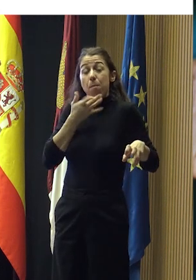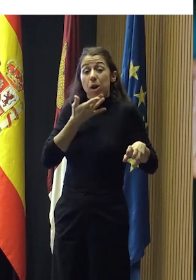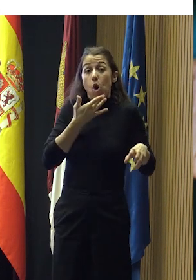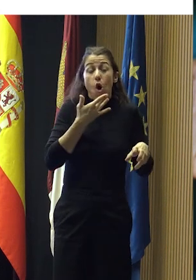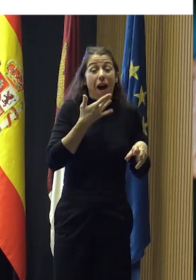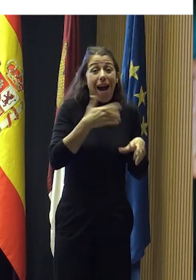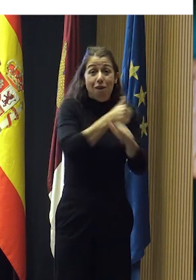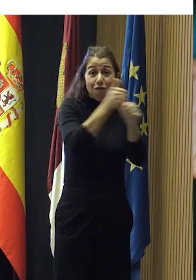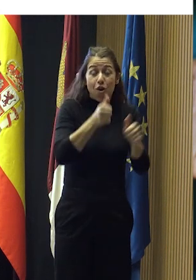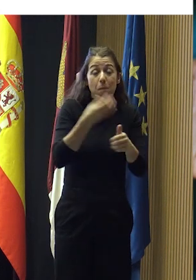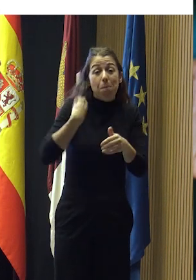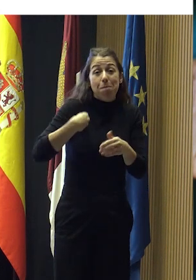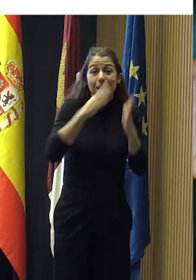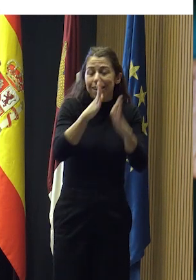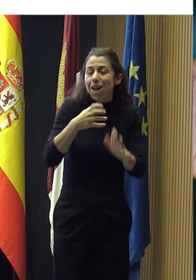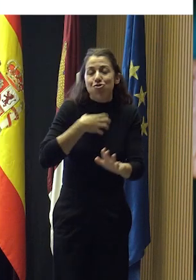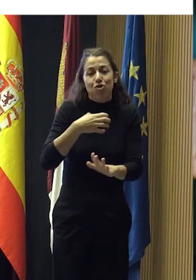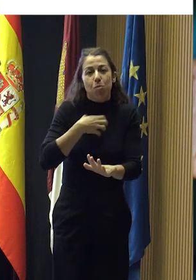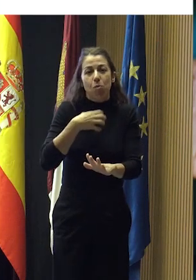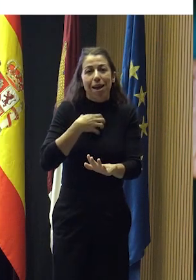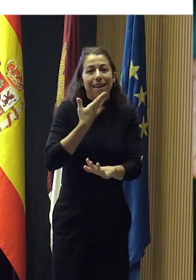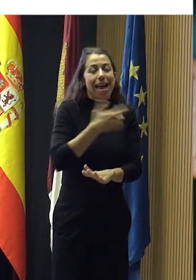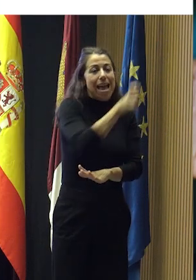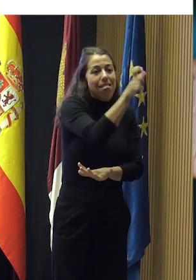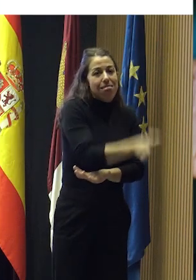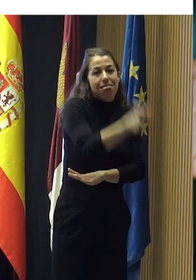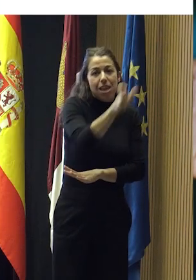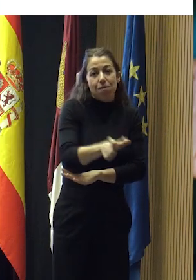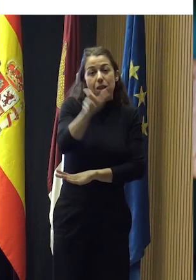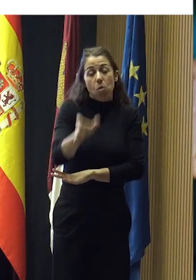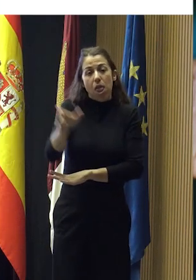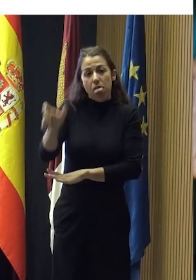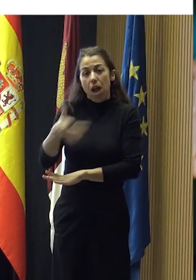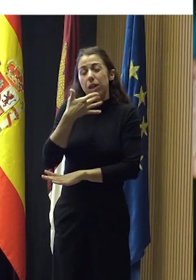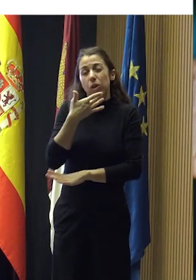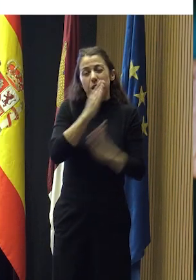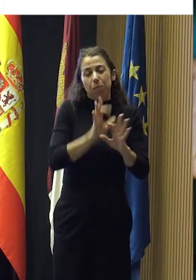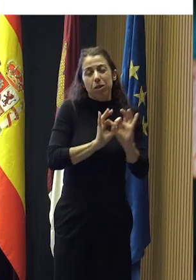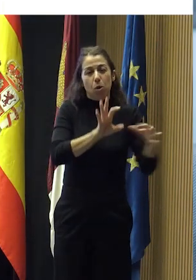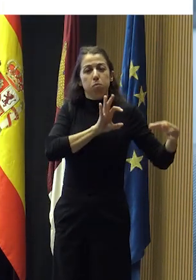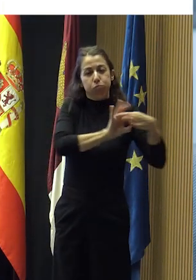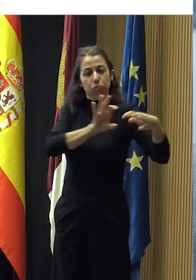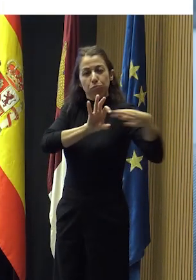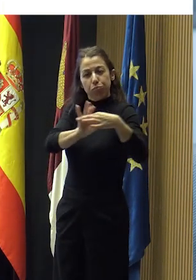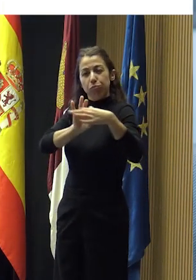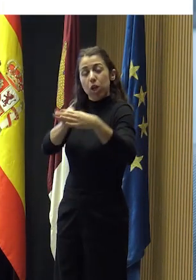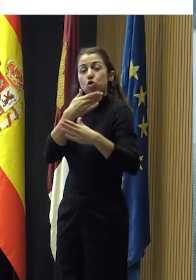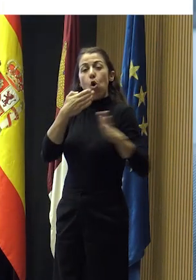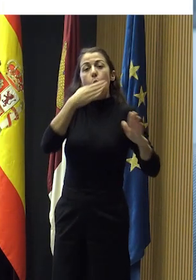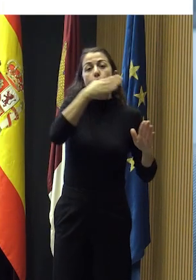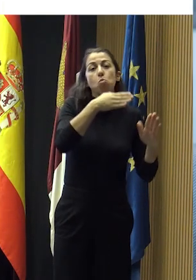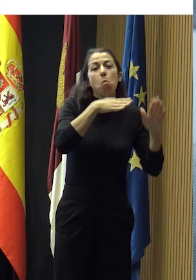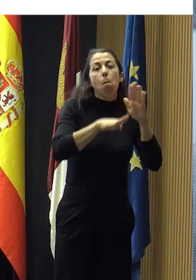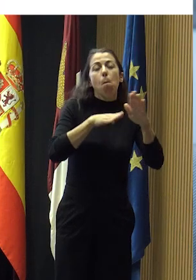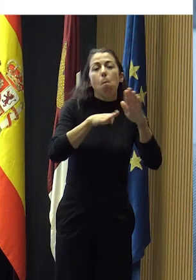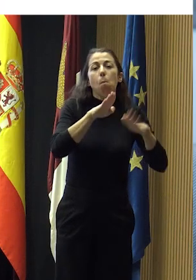a los pacientes de la misma manera. Hay que individualizar los tratamientos y eso pasa por un proceso que conocemos como